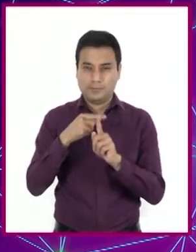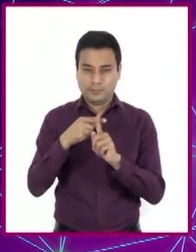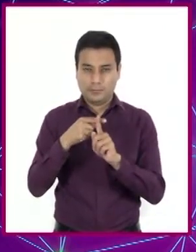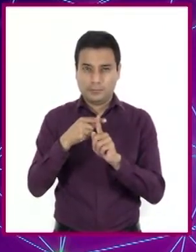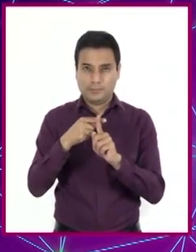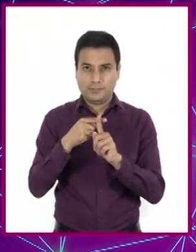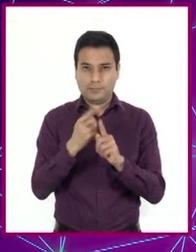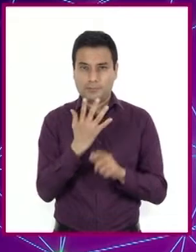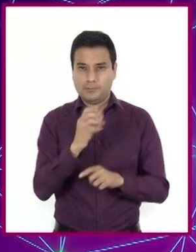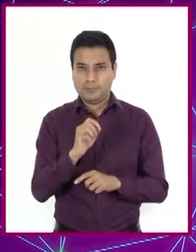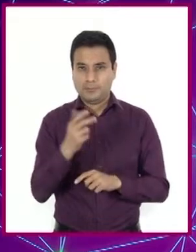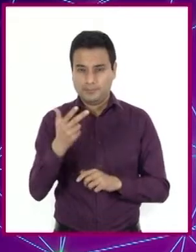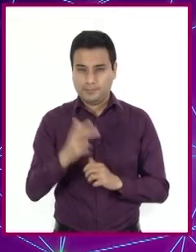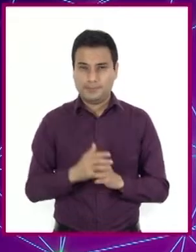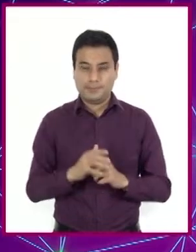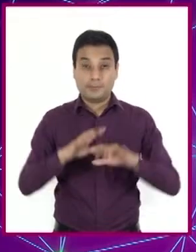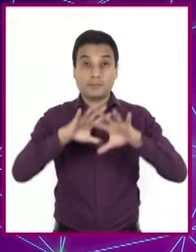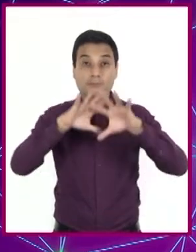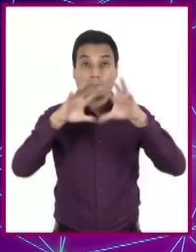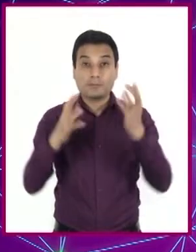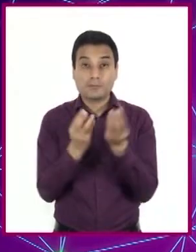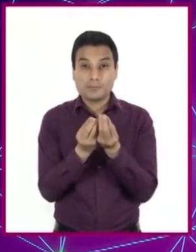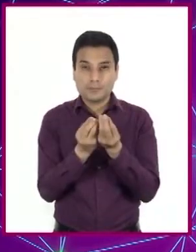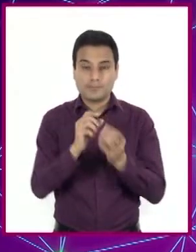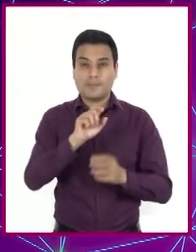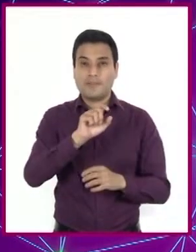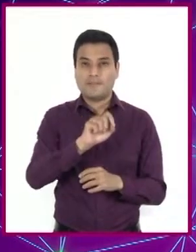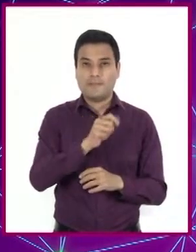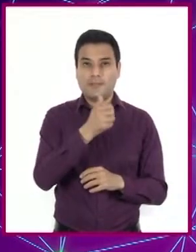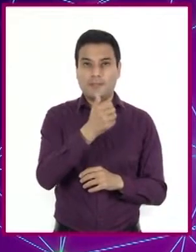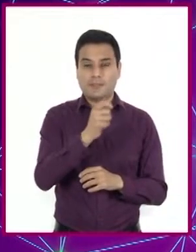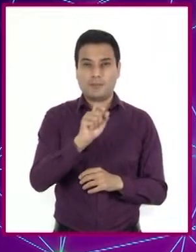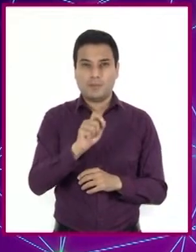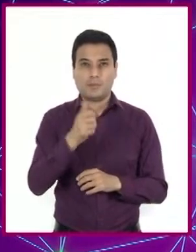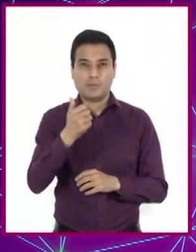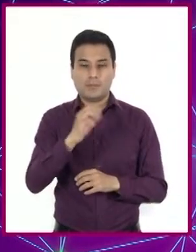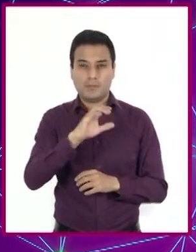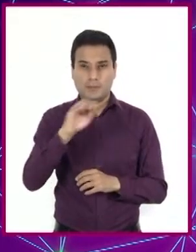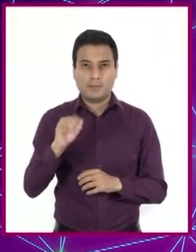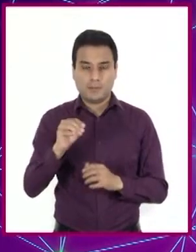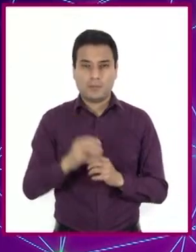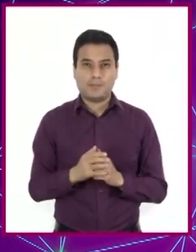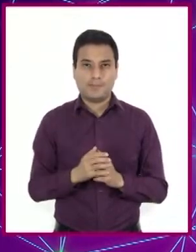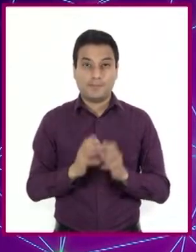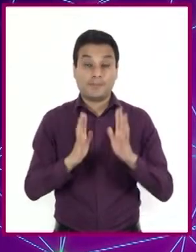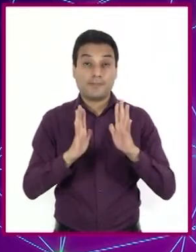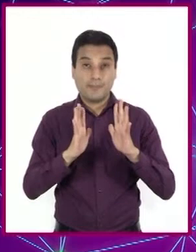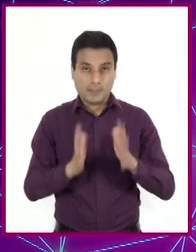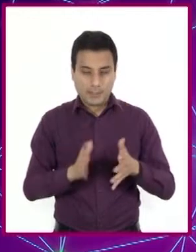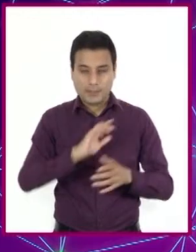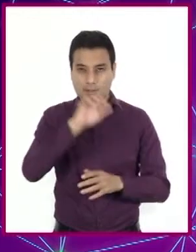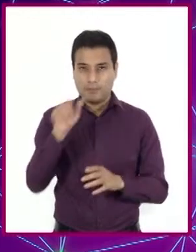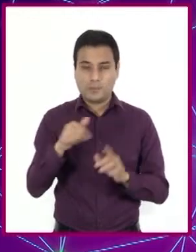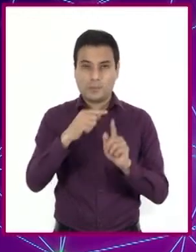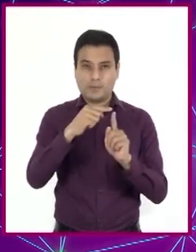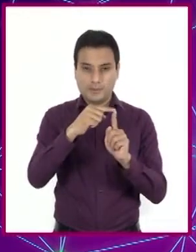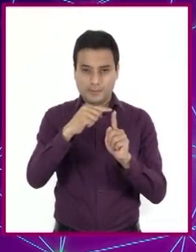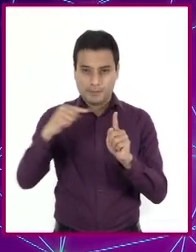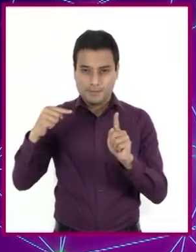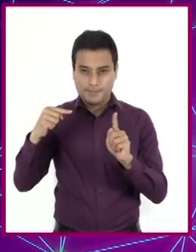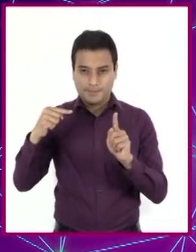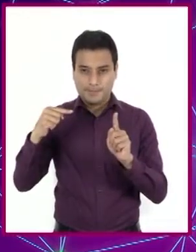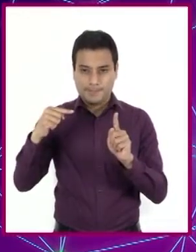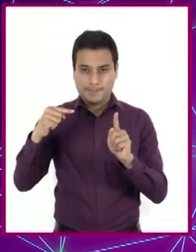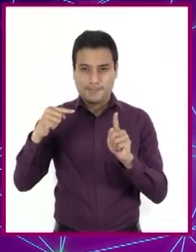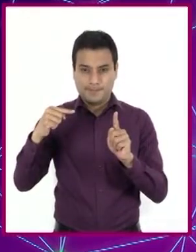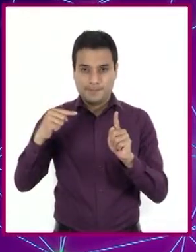más 5.8 suman 26.6 centímetros, que se dividen entre el número total